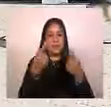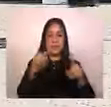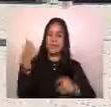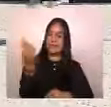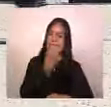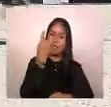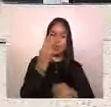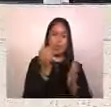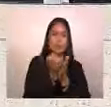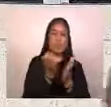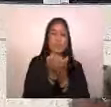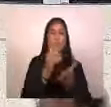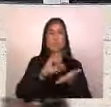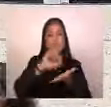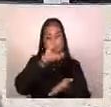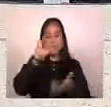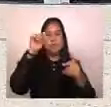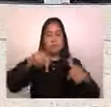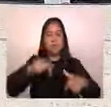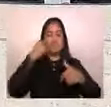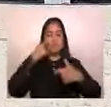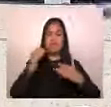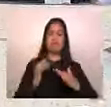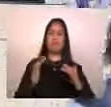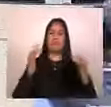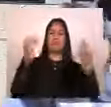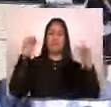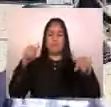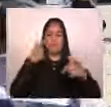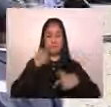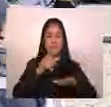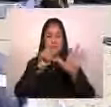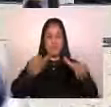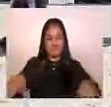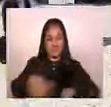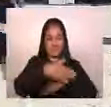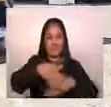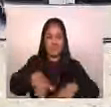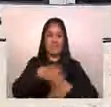educativos que hoy engalanan esta antañona sexta calle.